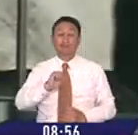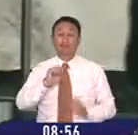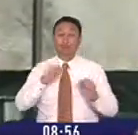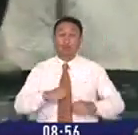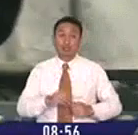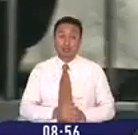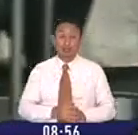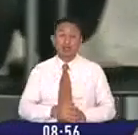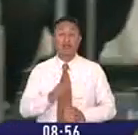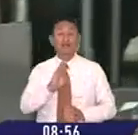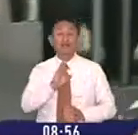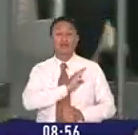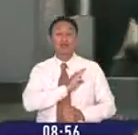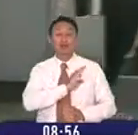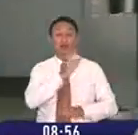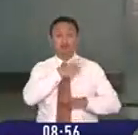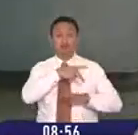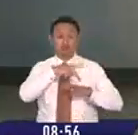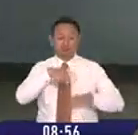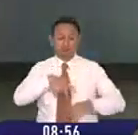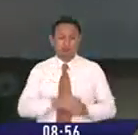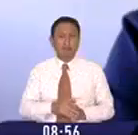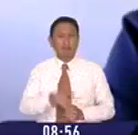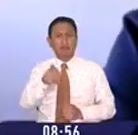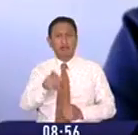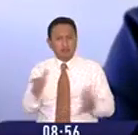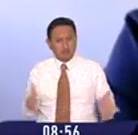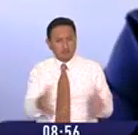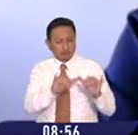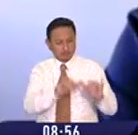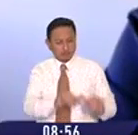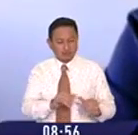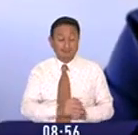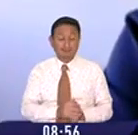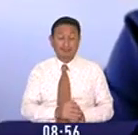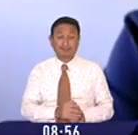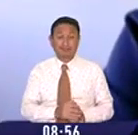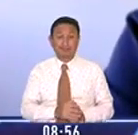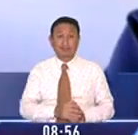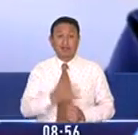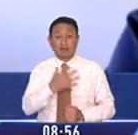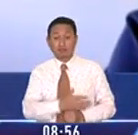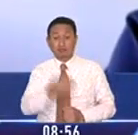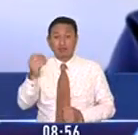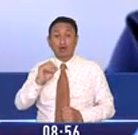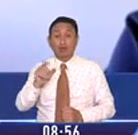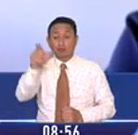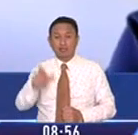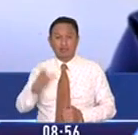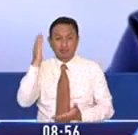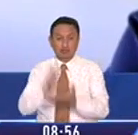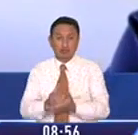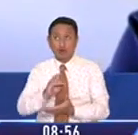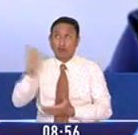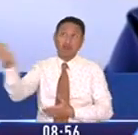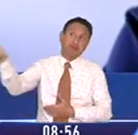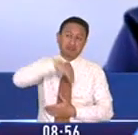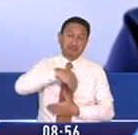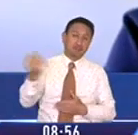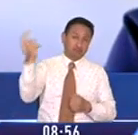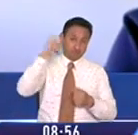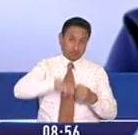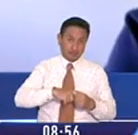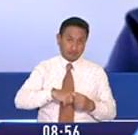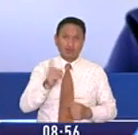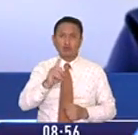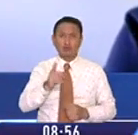hacer, según expertos, es motivar a que se queden. Primero, antes que evitar que regrese la gente,